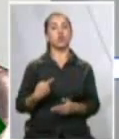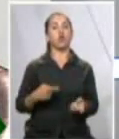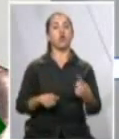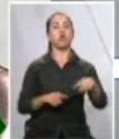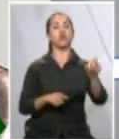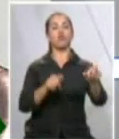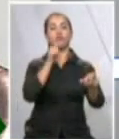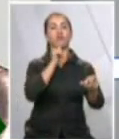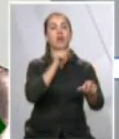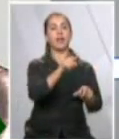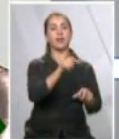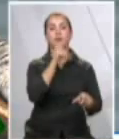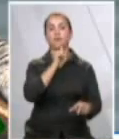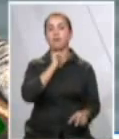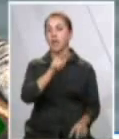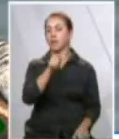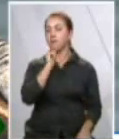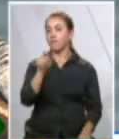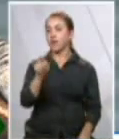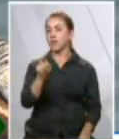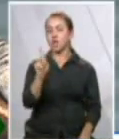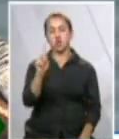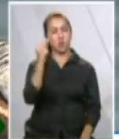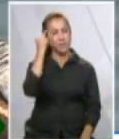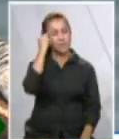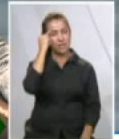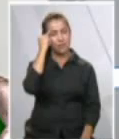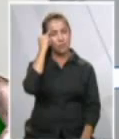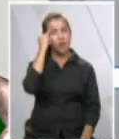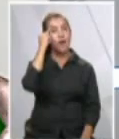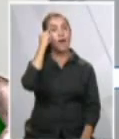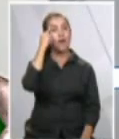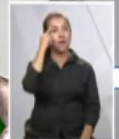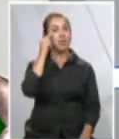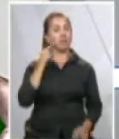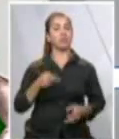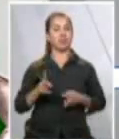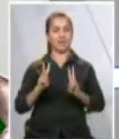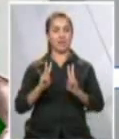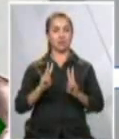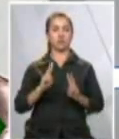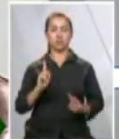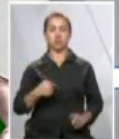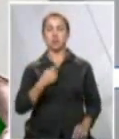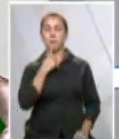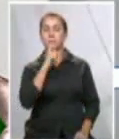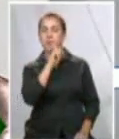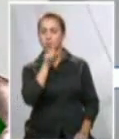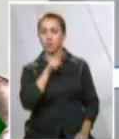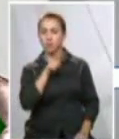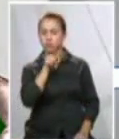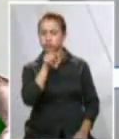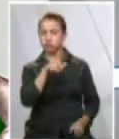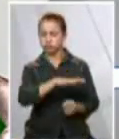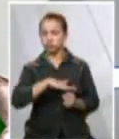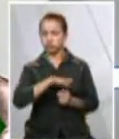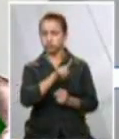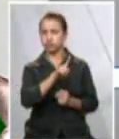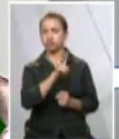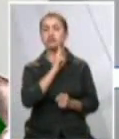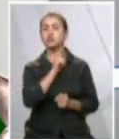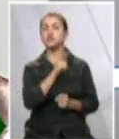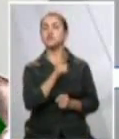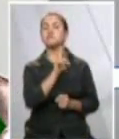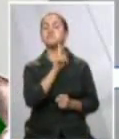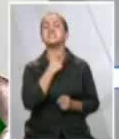otros se carecen, ¿no? Y no pensamos desde los derechos. Y cuando nosotros les preguntamos a las personas en situación de discapacidad qué era lo que